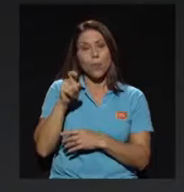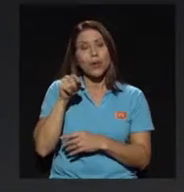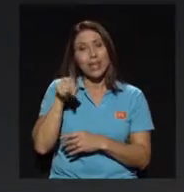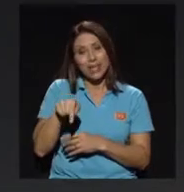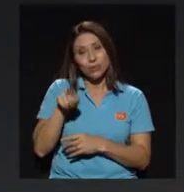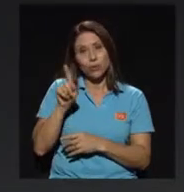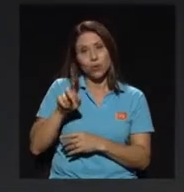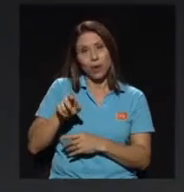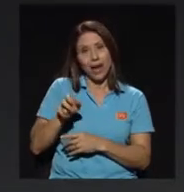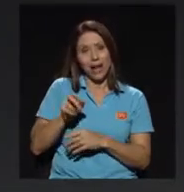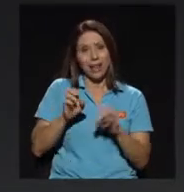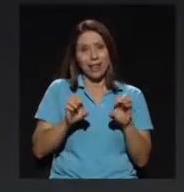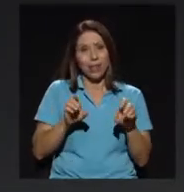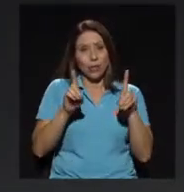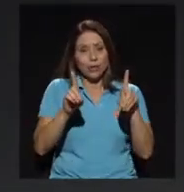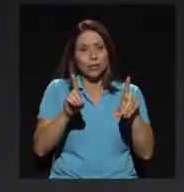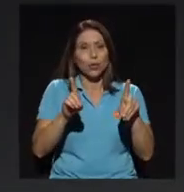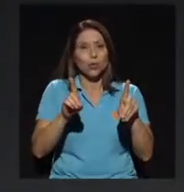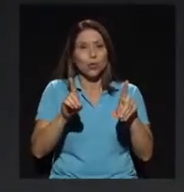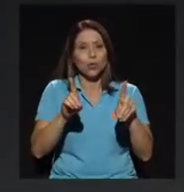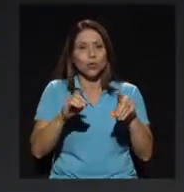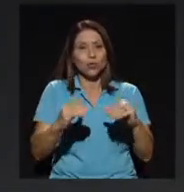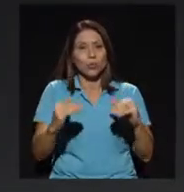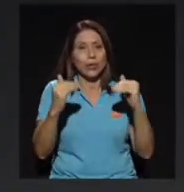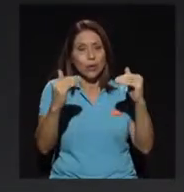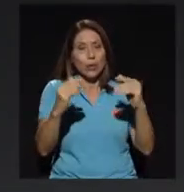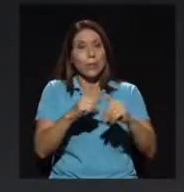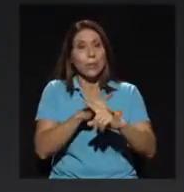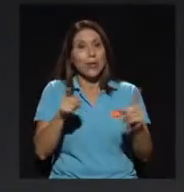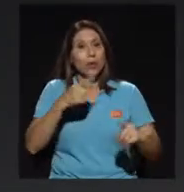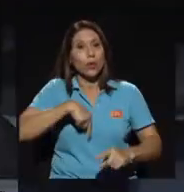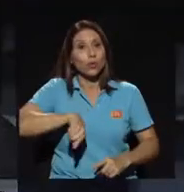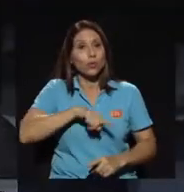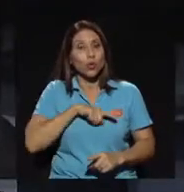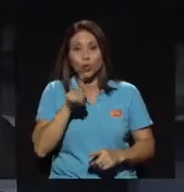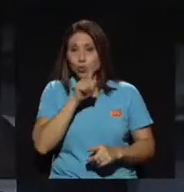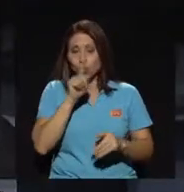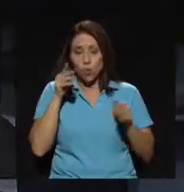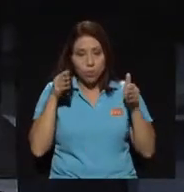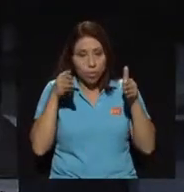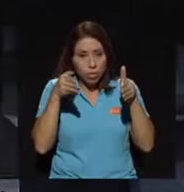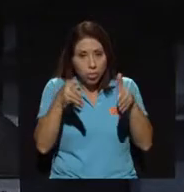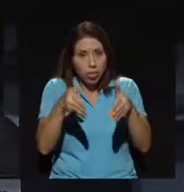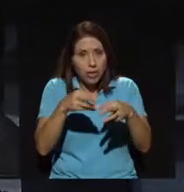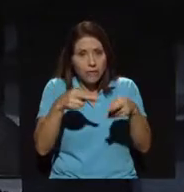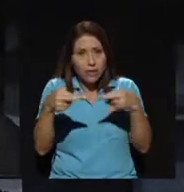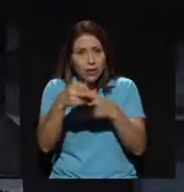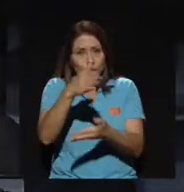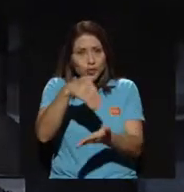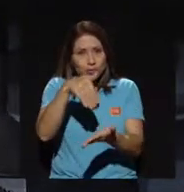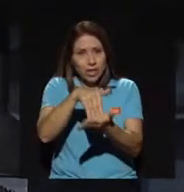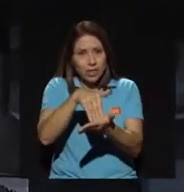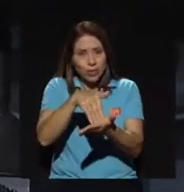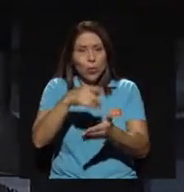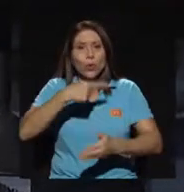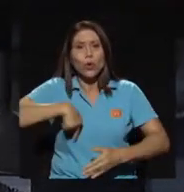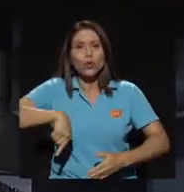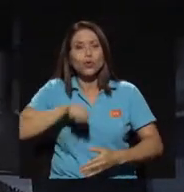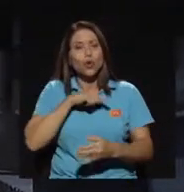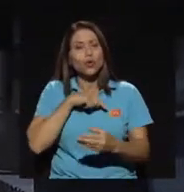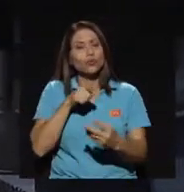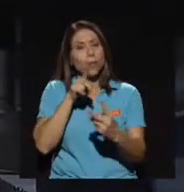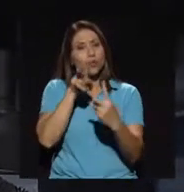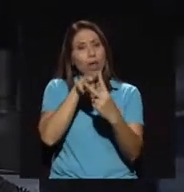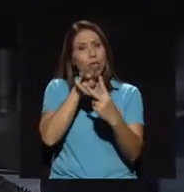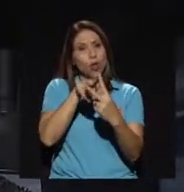superior, pero nos vamos no a la región centro, sino a dos regiones que tienen